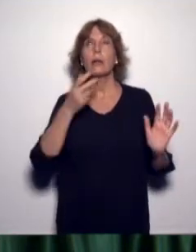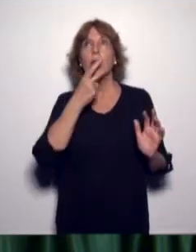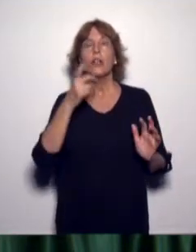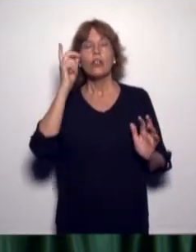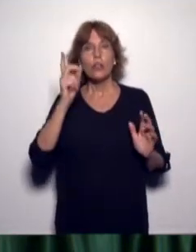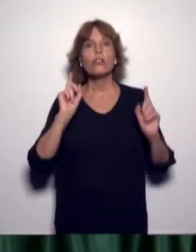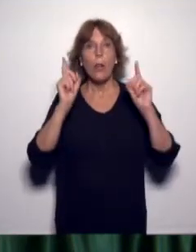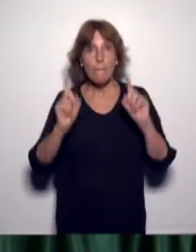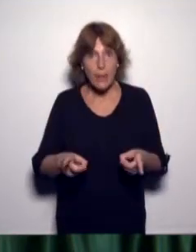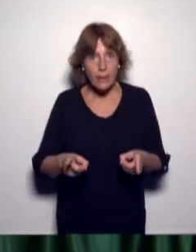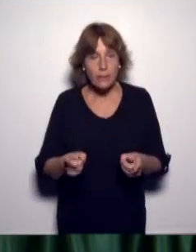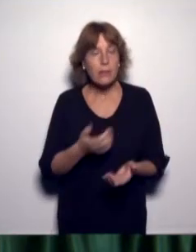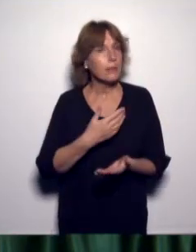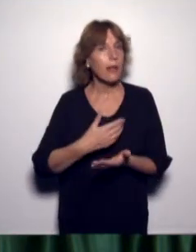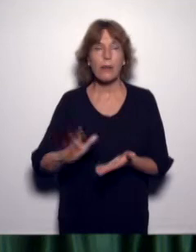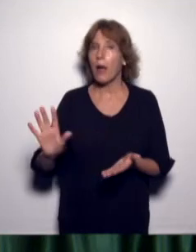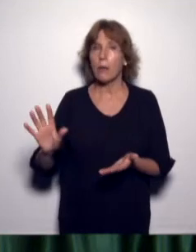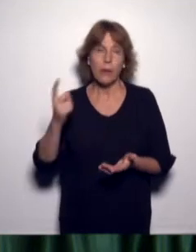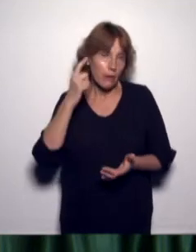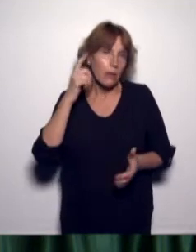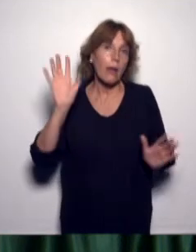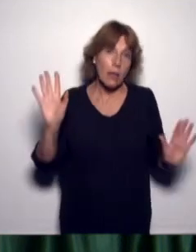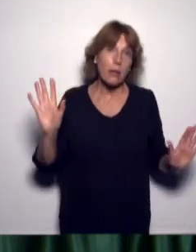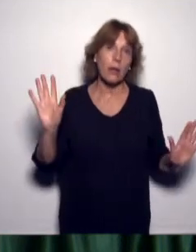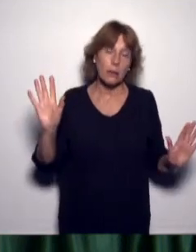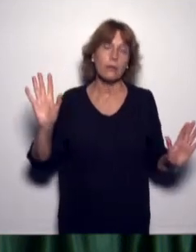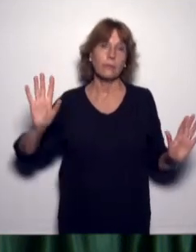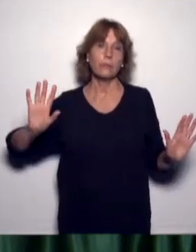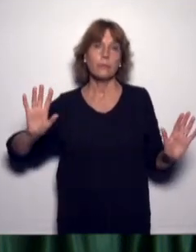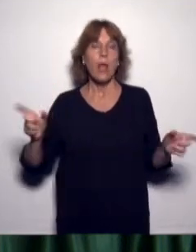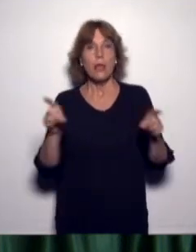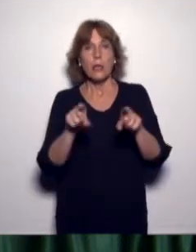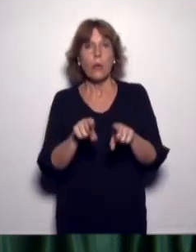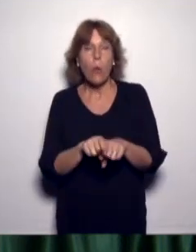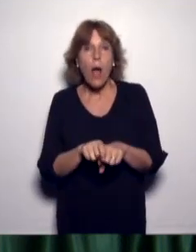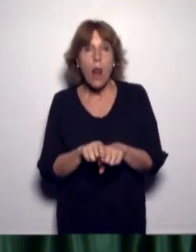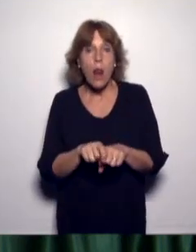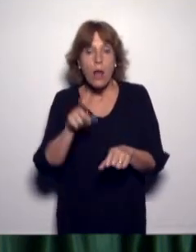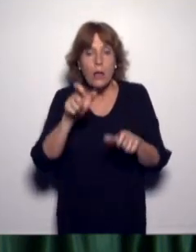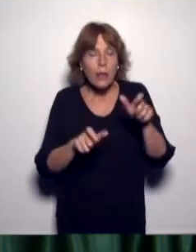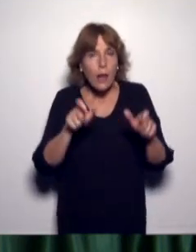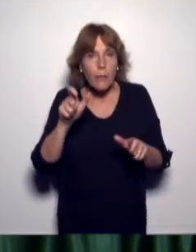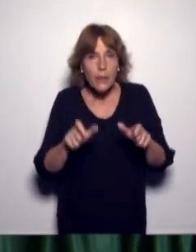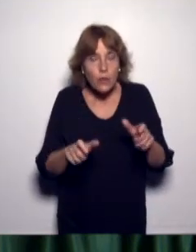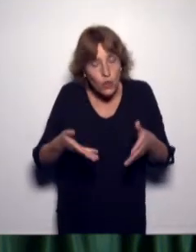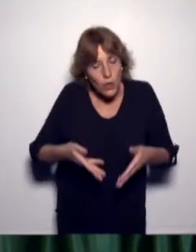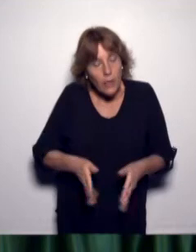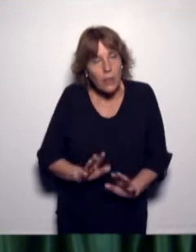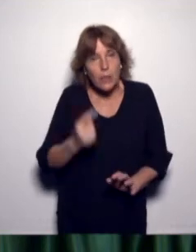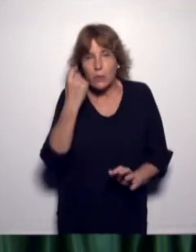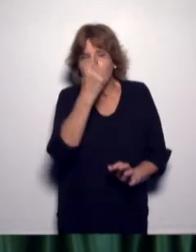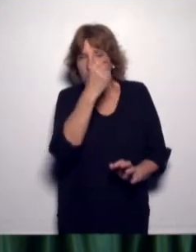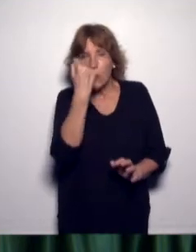el episodio del ciego de nacimiento, le preguntan a Jesús,